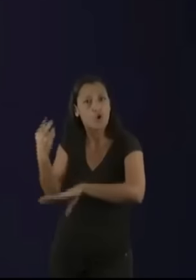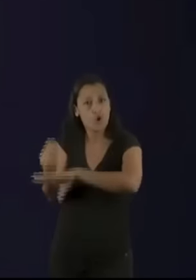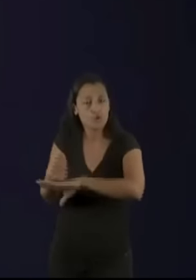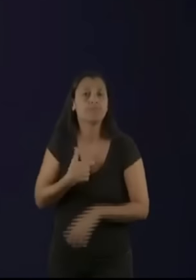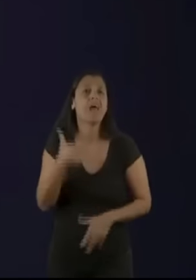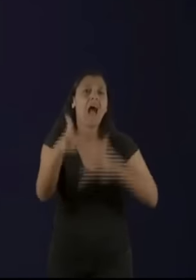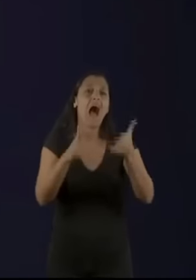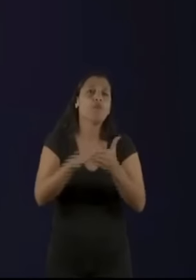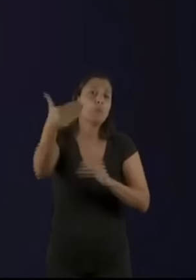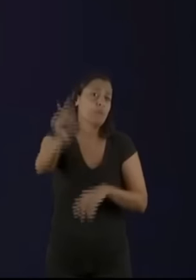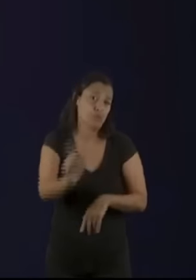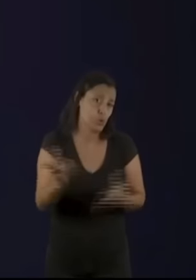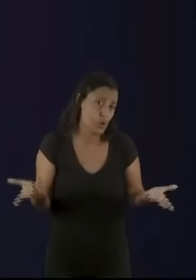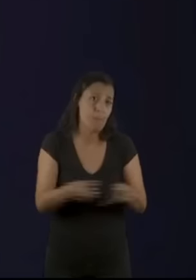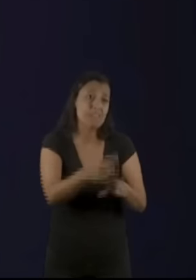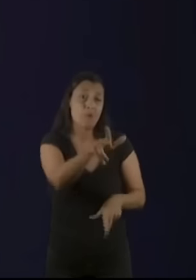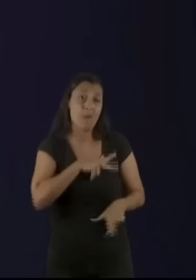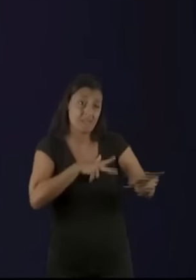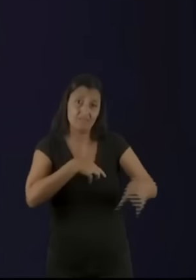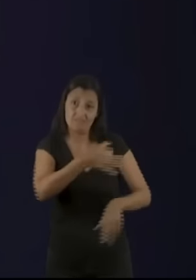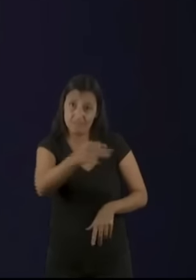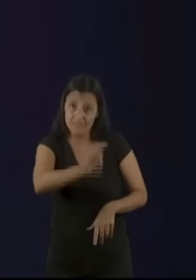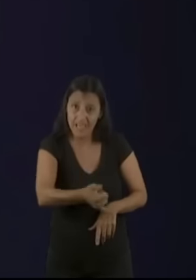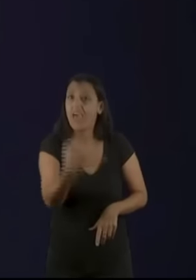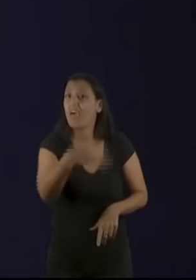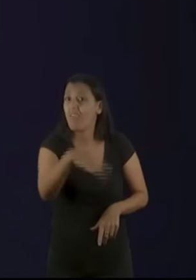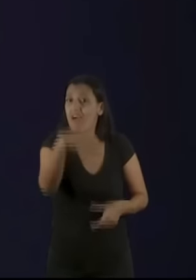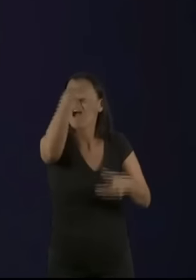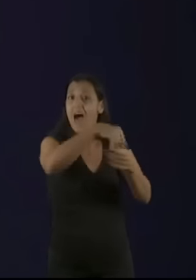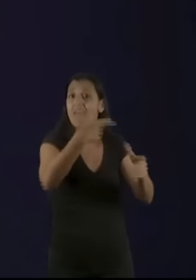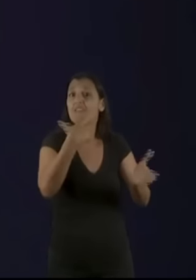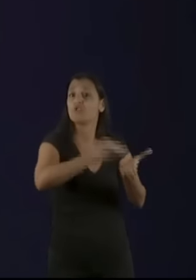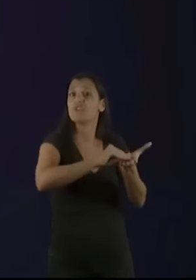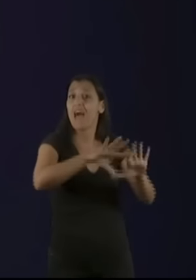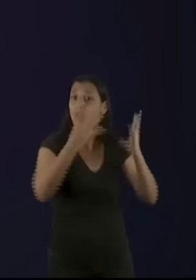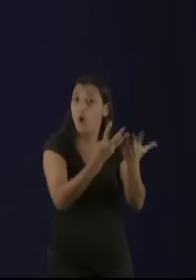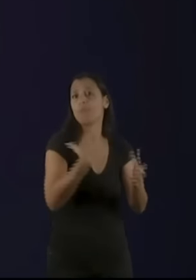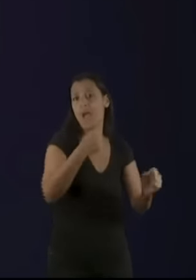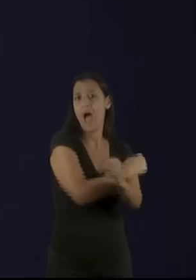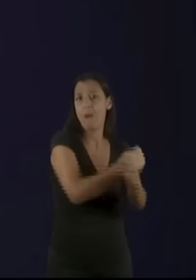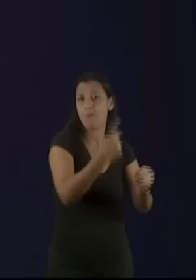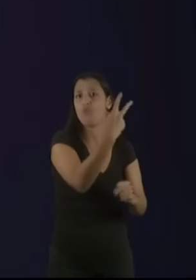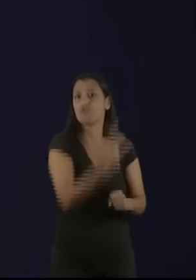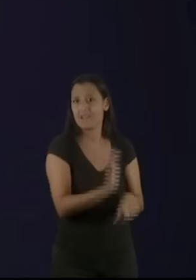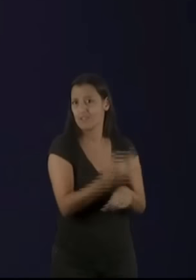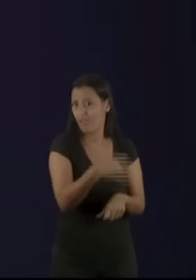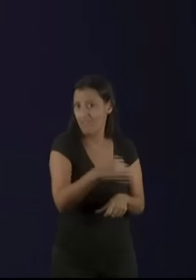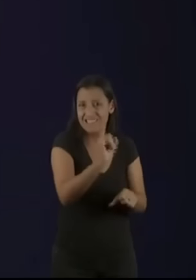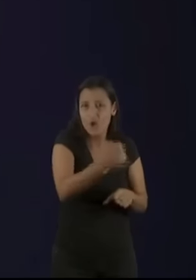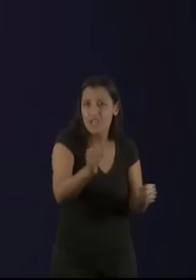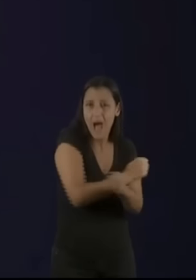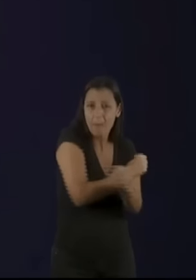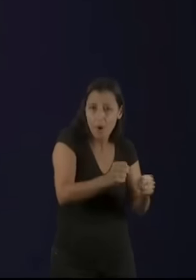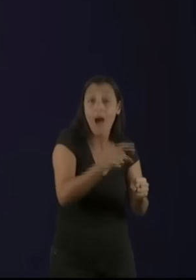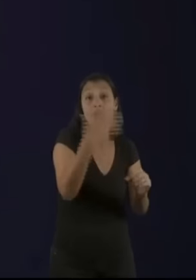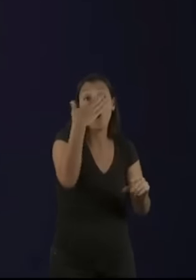futurología está claro que lo que vos decís es cierto digamos tiene que tener los dos tercios de de aprobación Así que